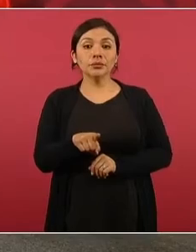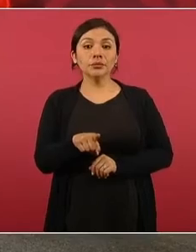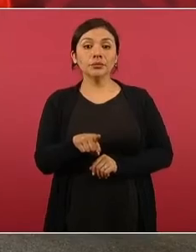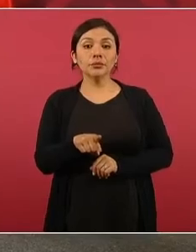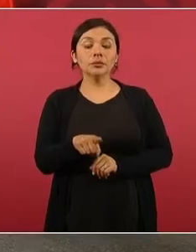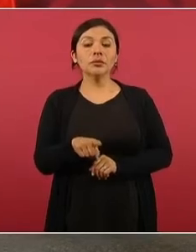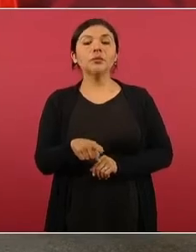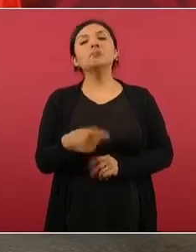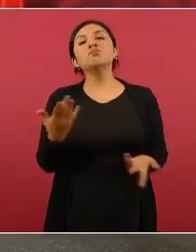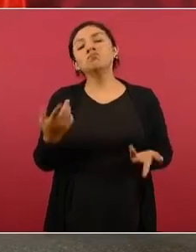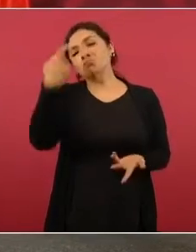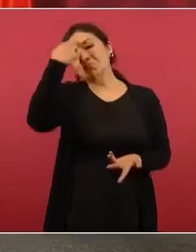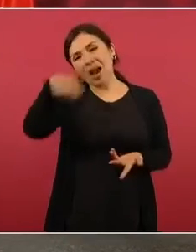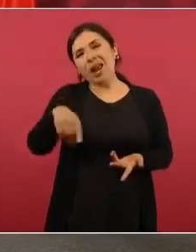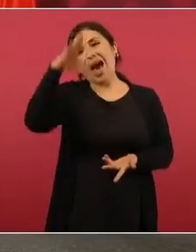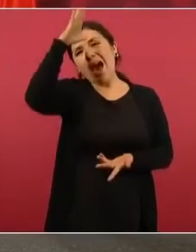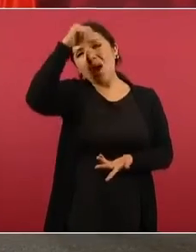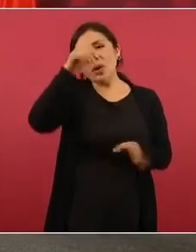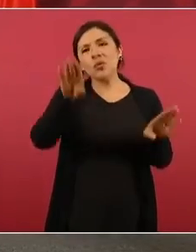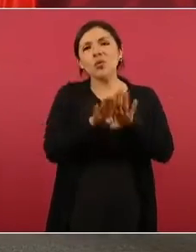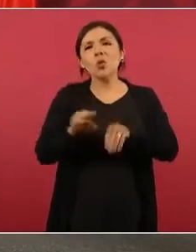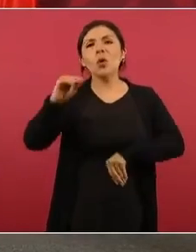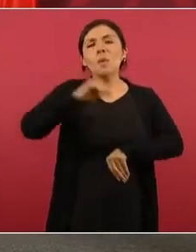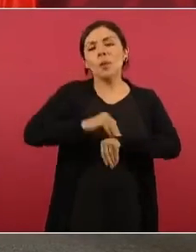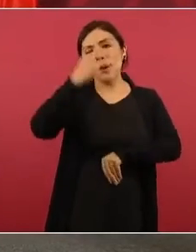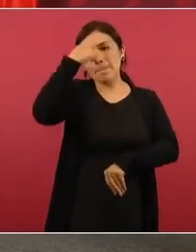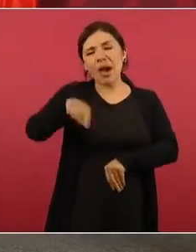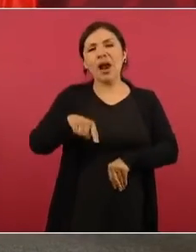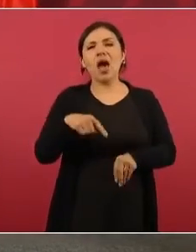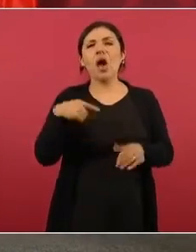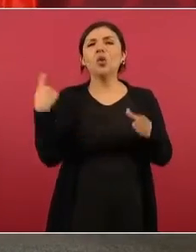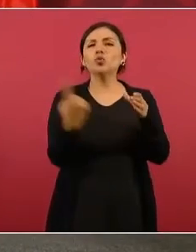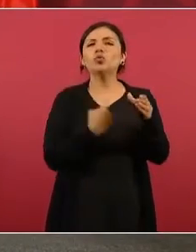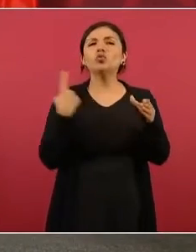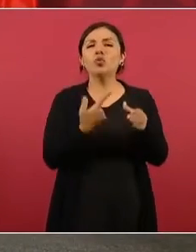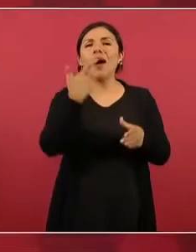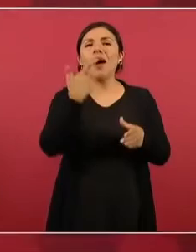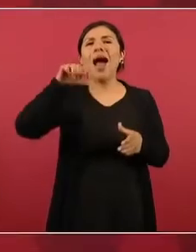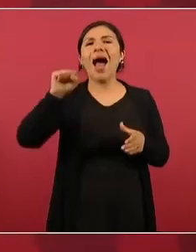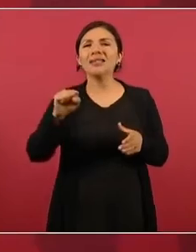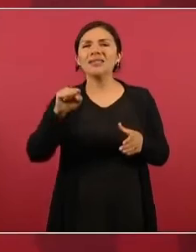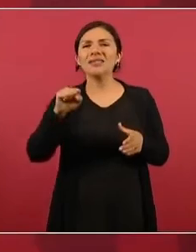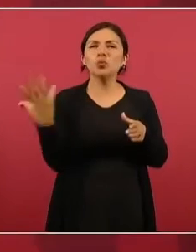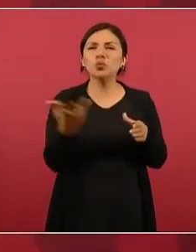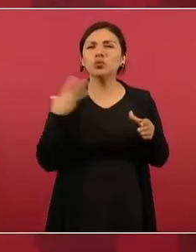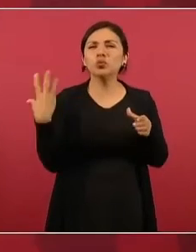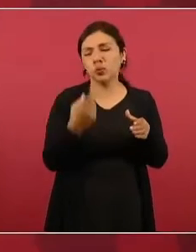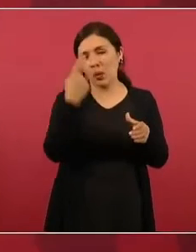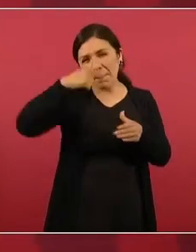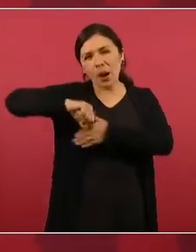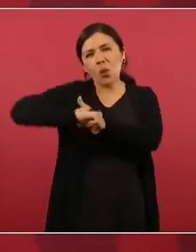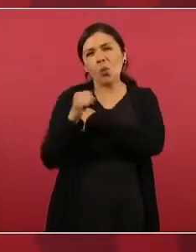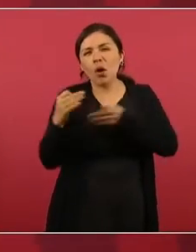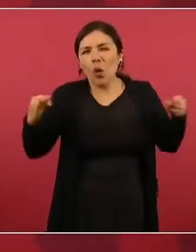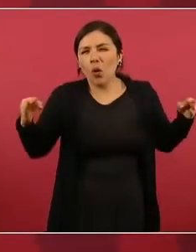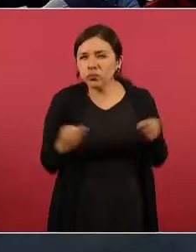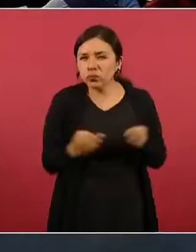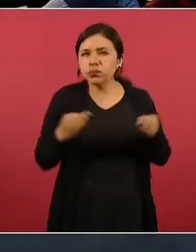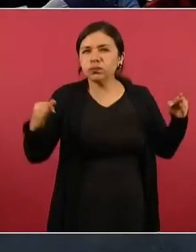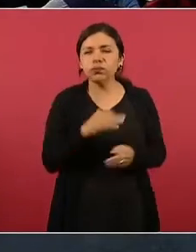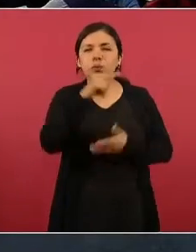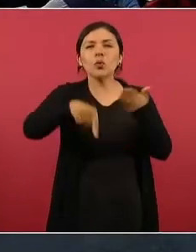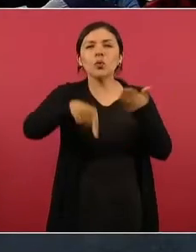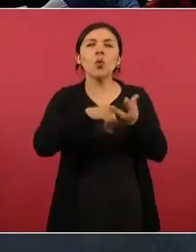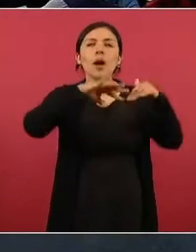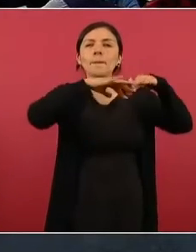para acuerdos de instalación de plantas de licuefacción de gas que se va a congelar en las costas